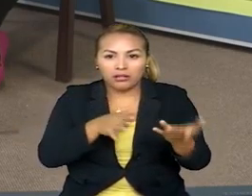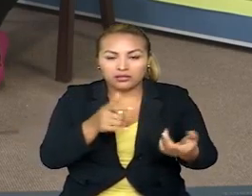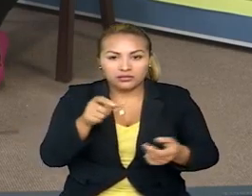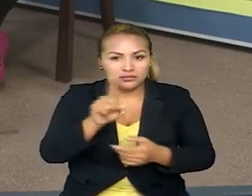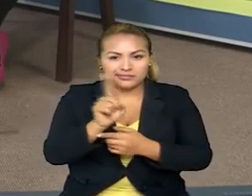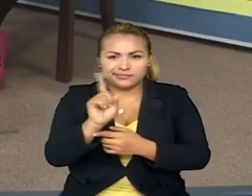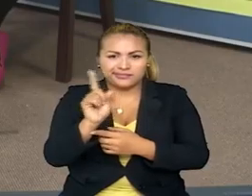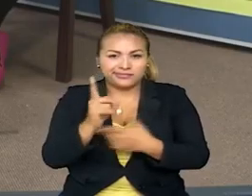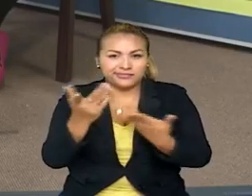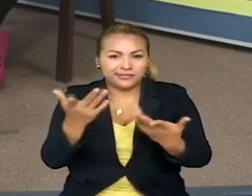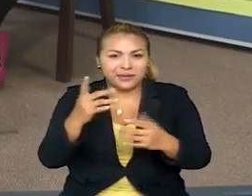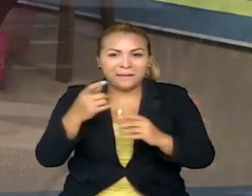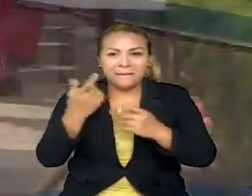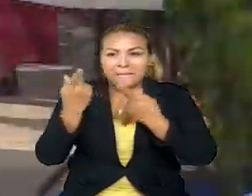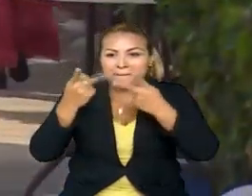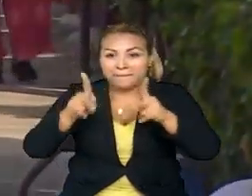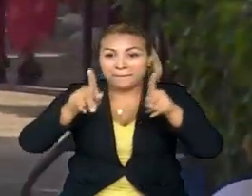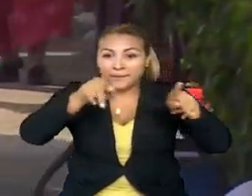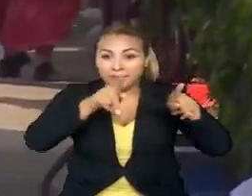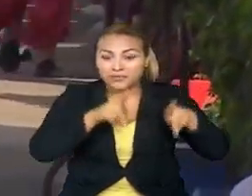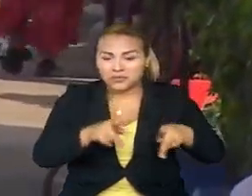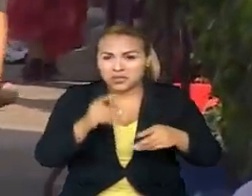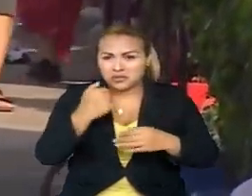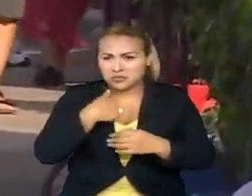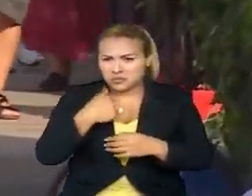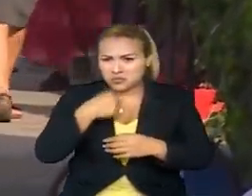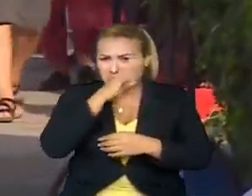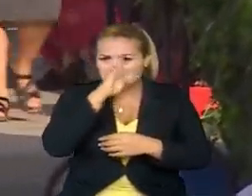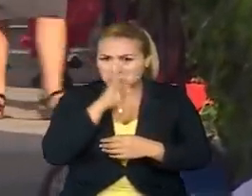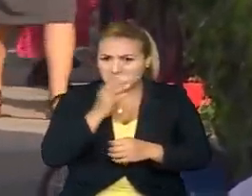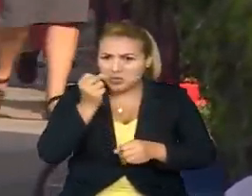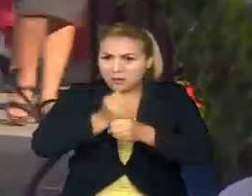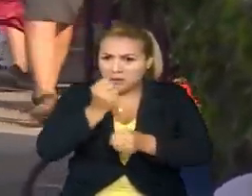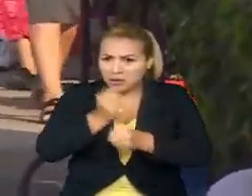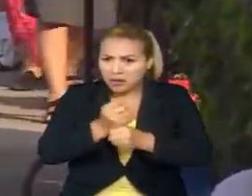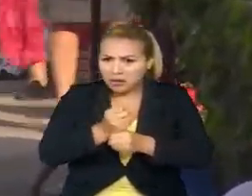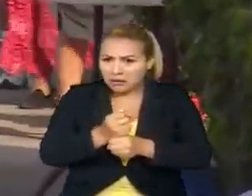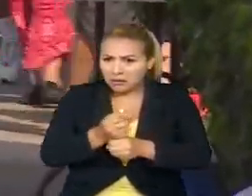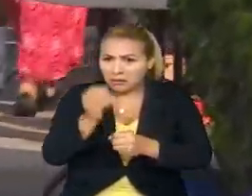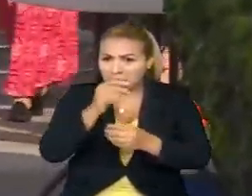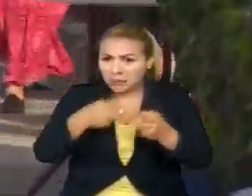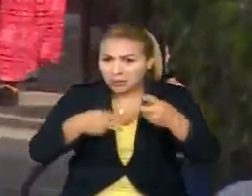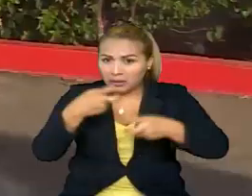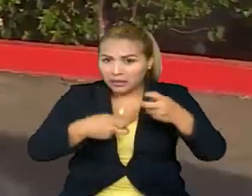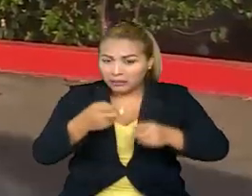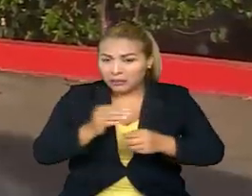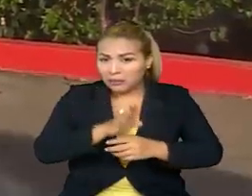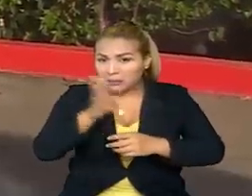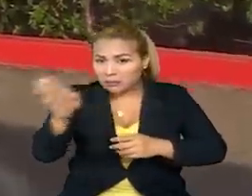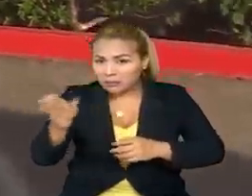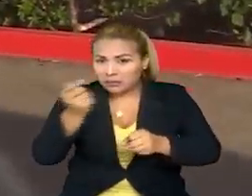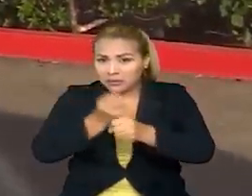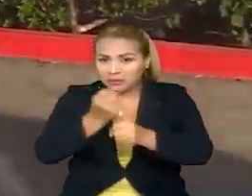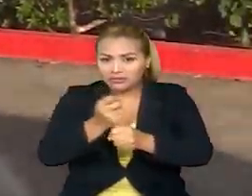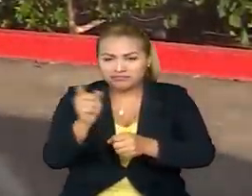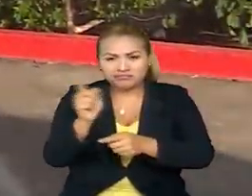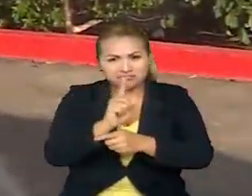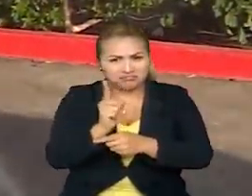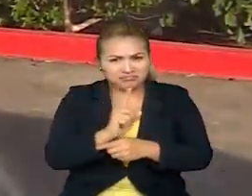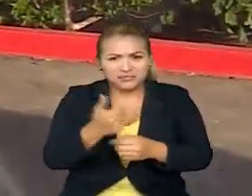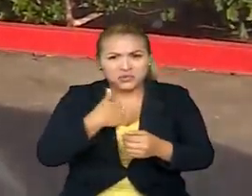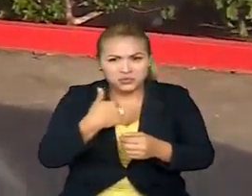vos miraba yo nunca tuve problemas para elegir a mi trabajo nunca tuve problemas partida mientras yo hacía turnos